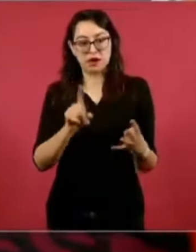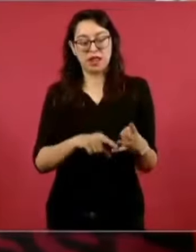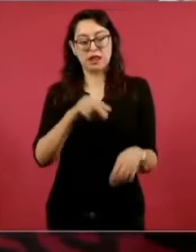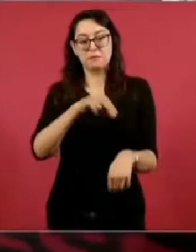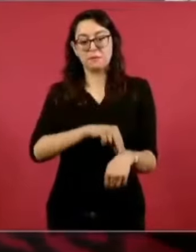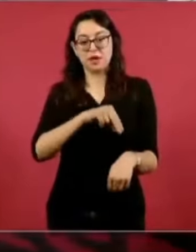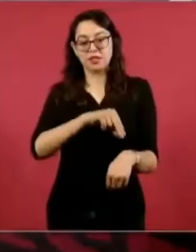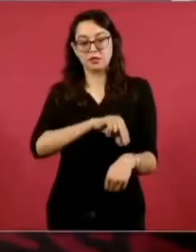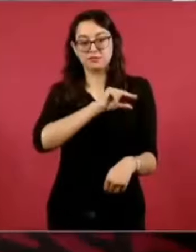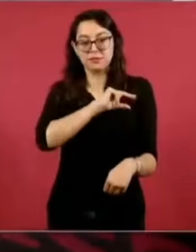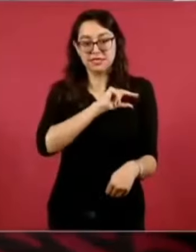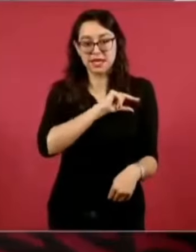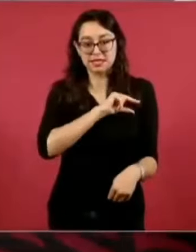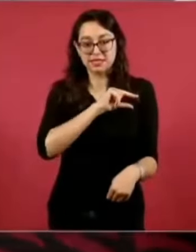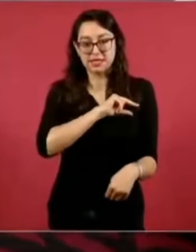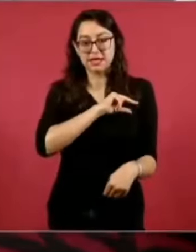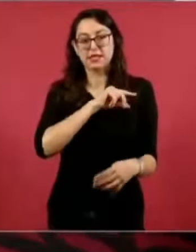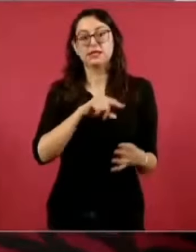especialistas,